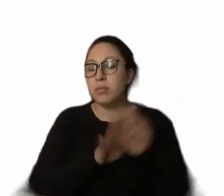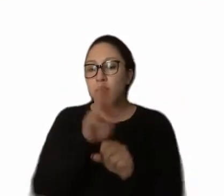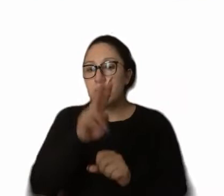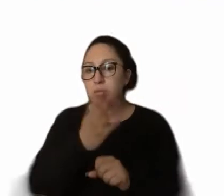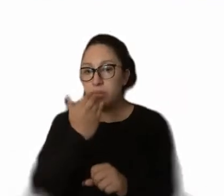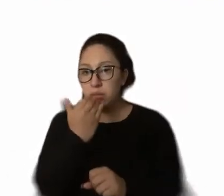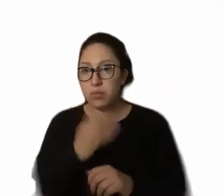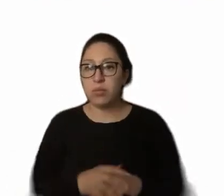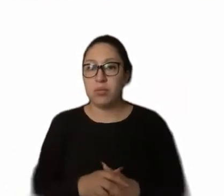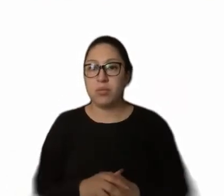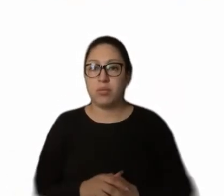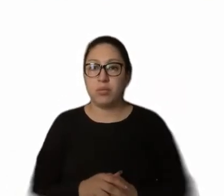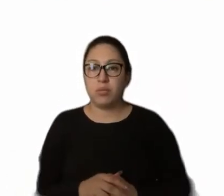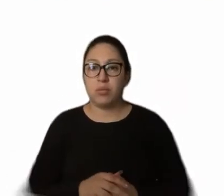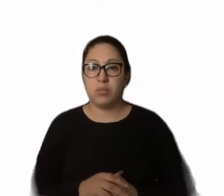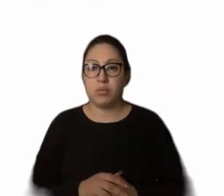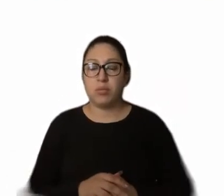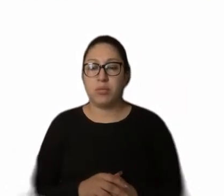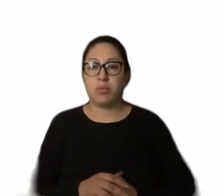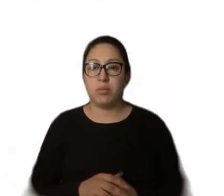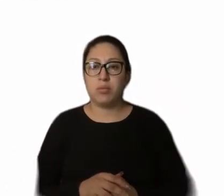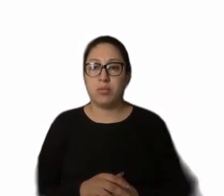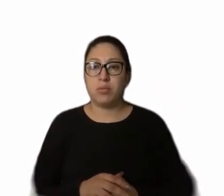pueden salvar de manera muy sencilla,